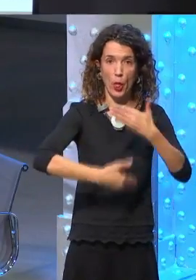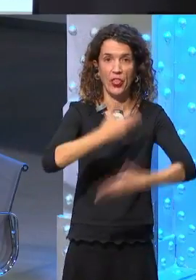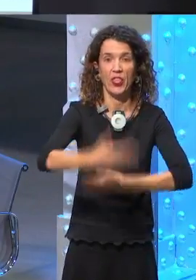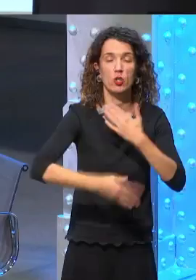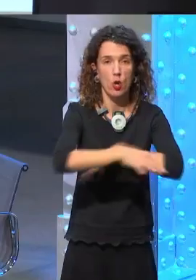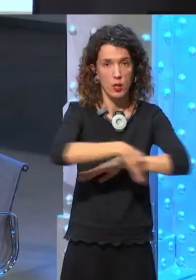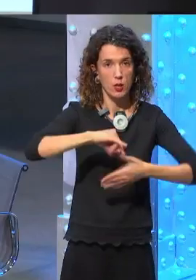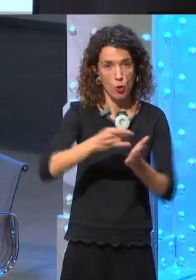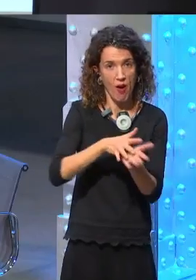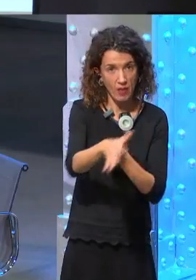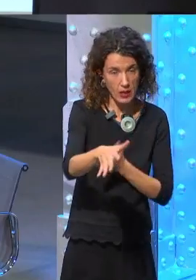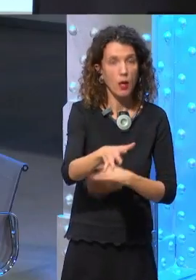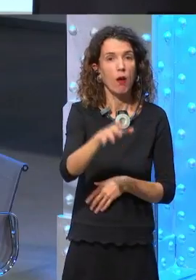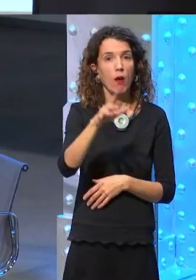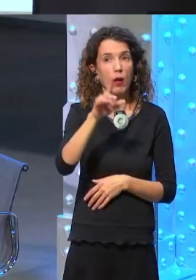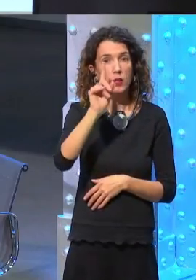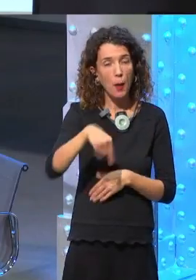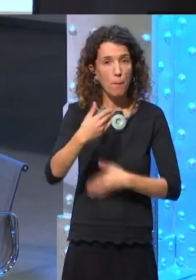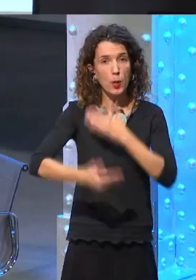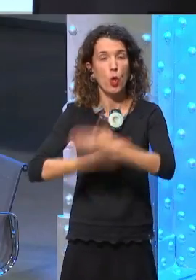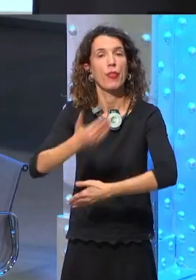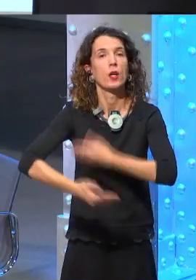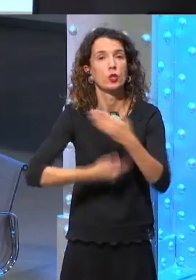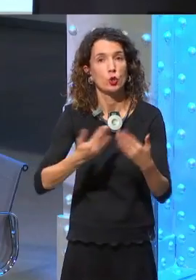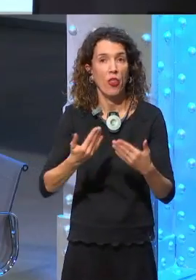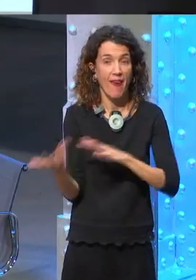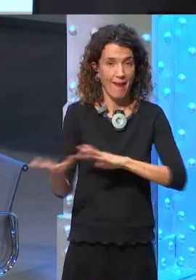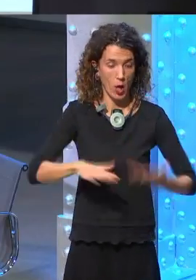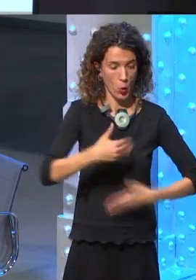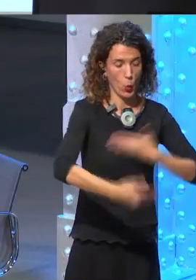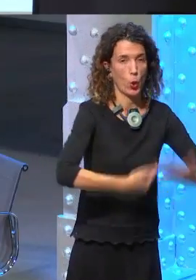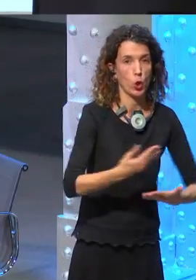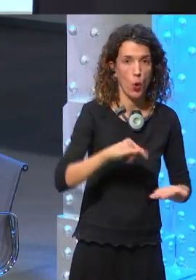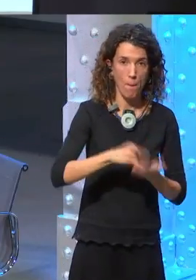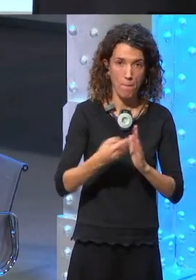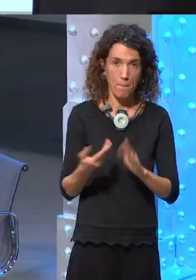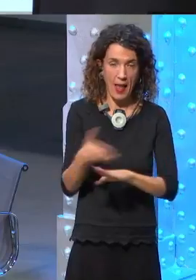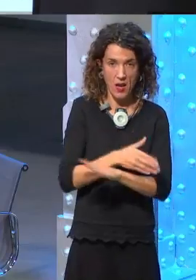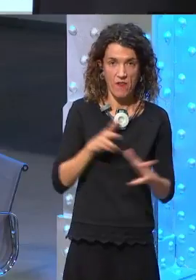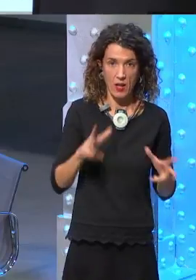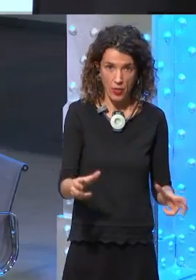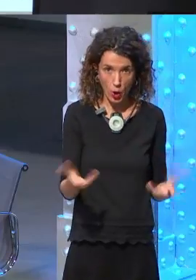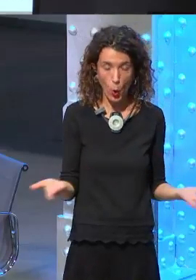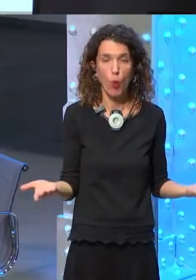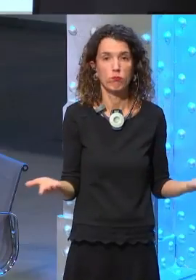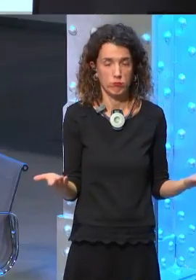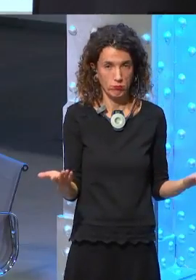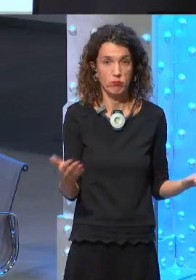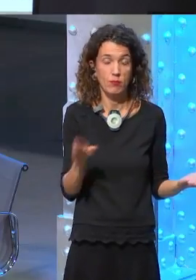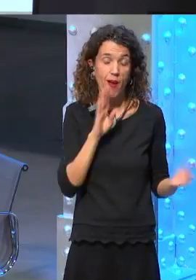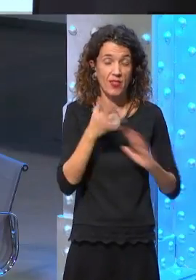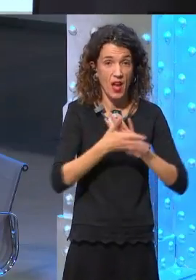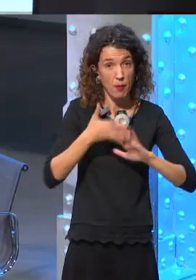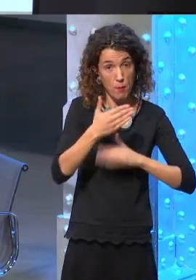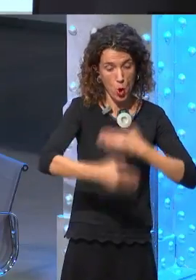procesos arquitecturales, así como los procesos de ejecución, de planificación. Y bueno, antes estamos